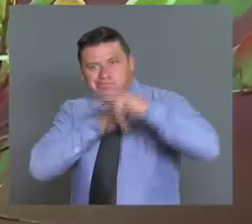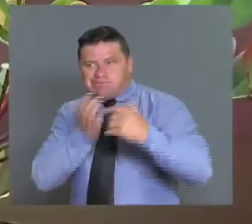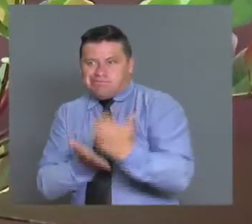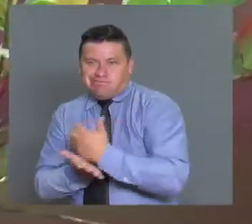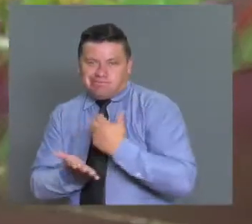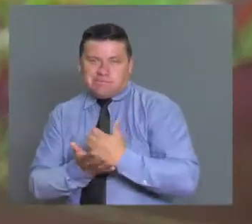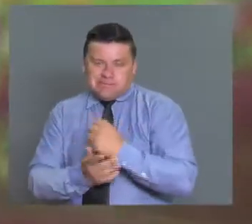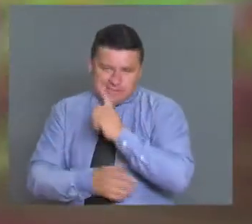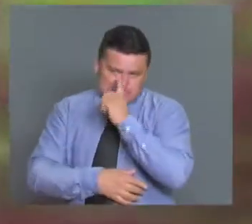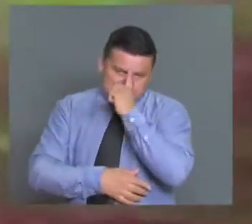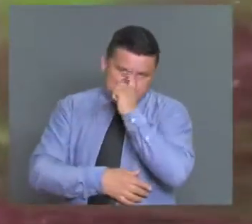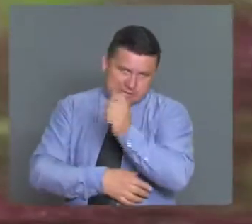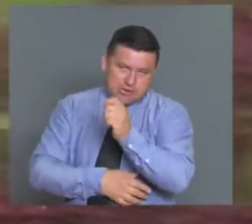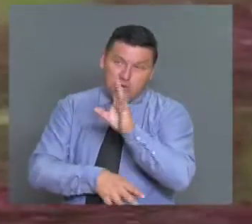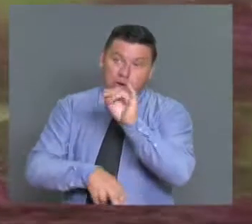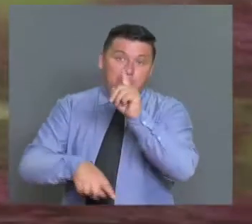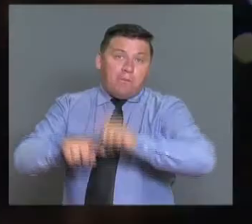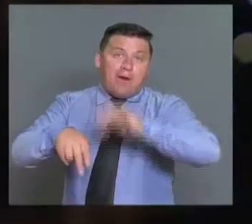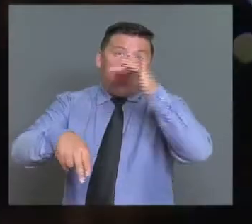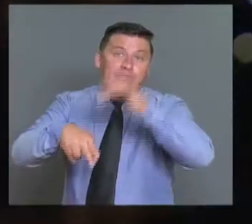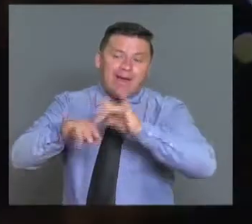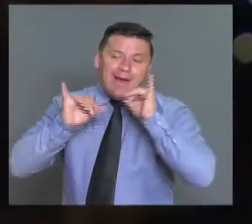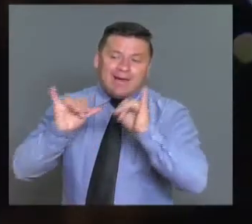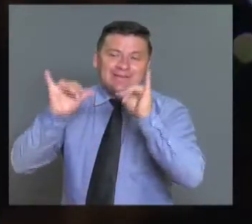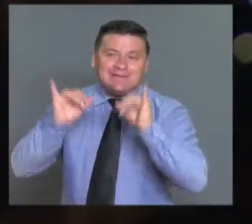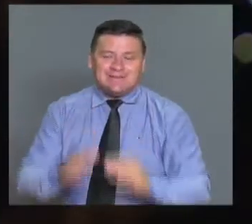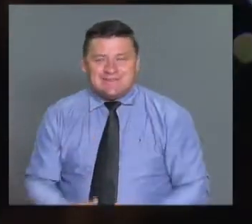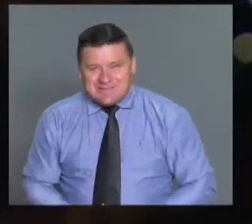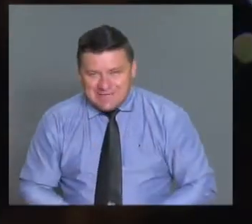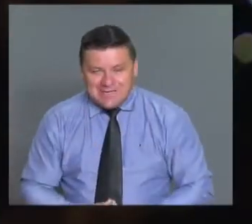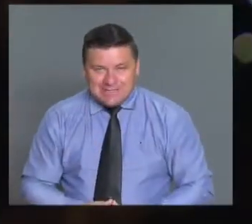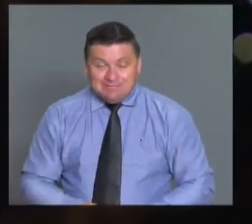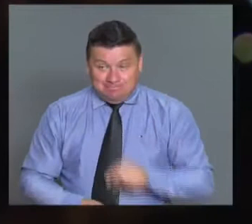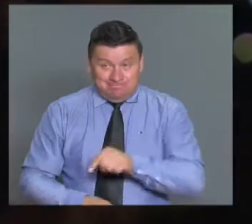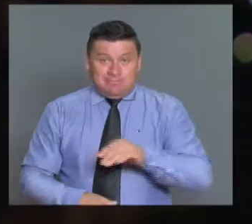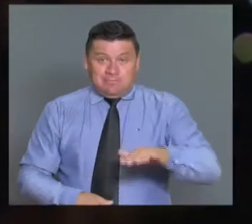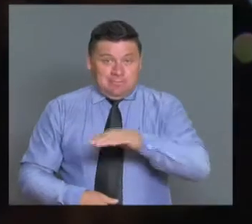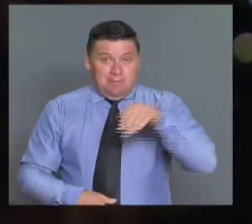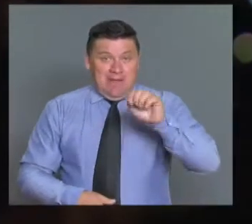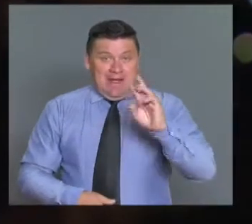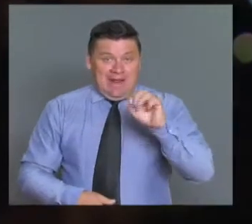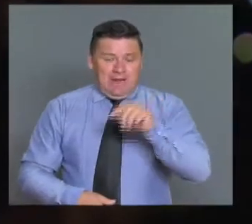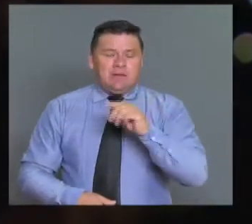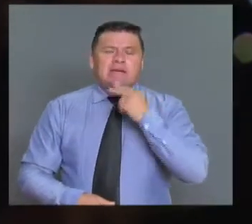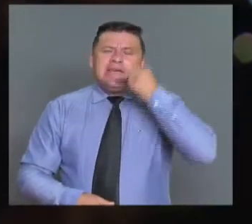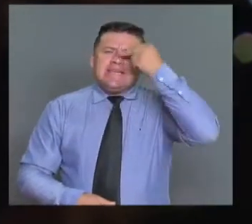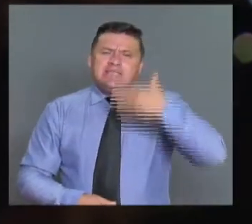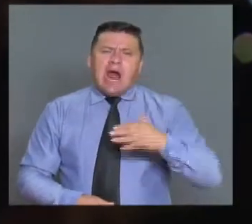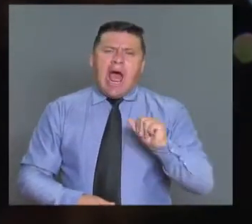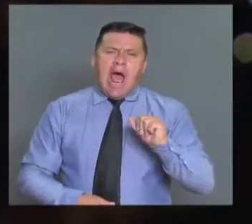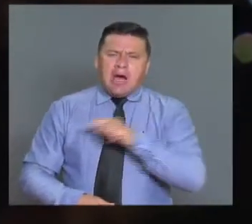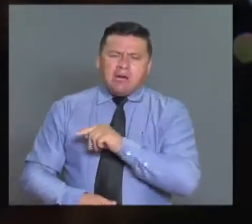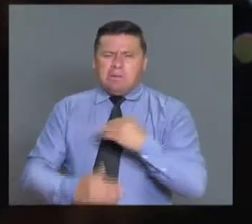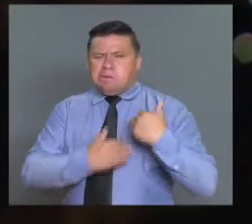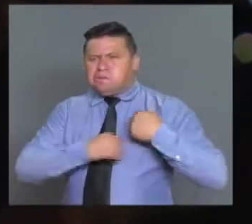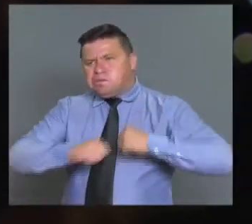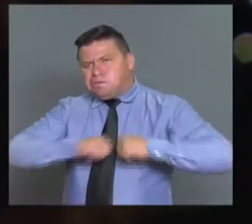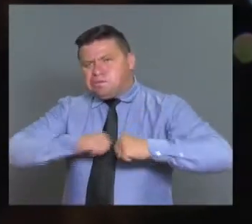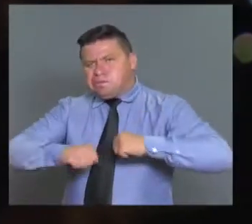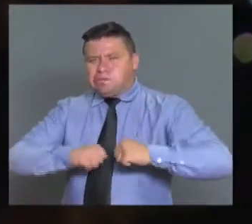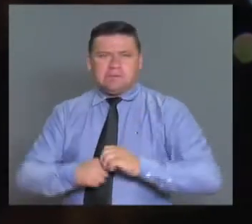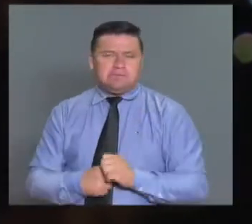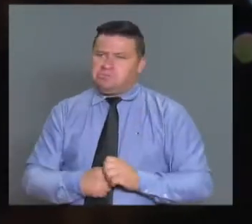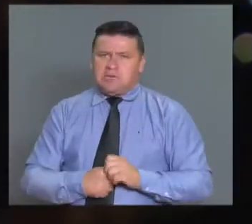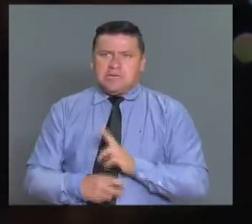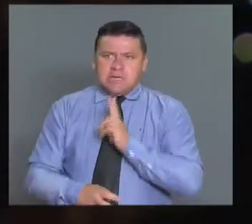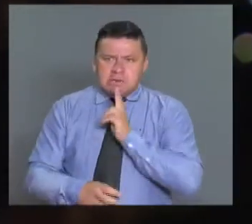ellos un lugar sagrado e intocable. En la Macarena Meta conocimos la historia de una esapista luchadora que no ha dejado que